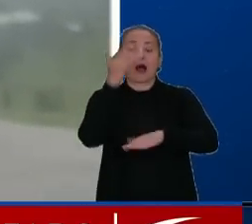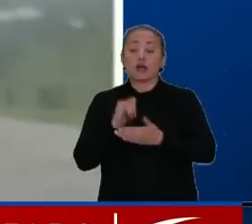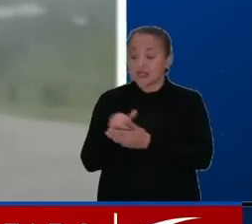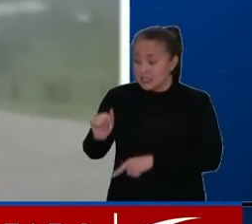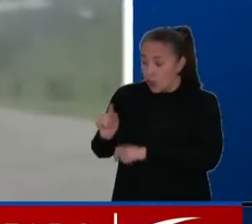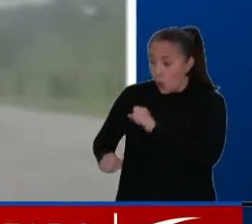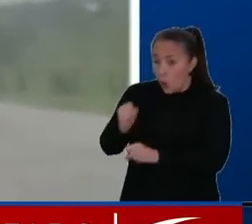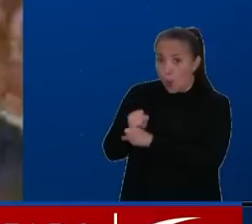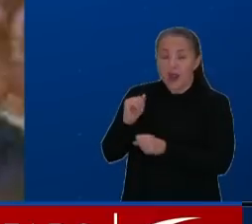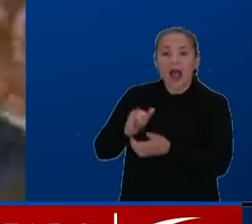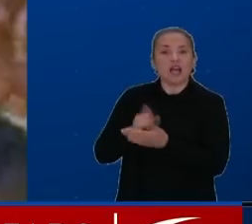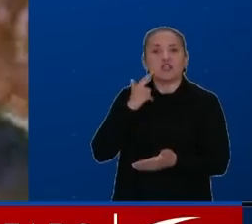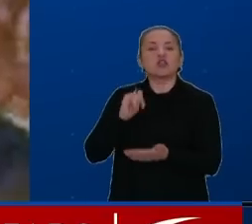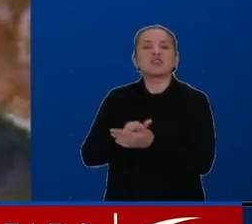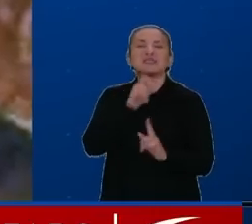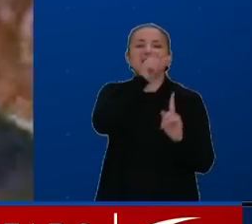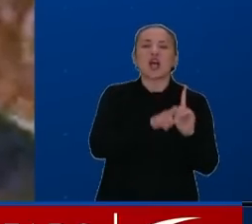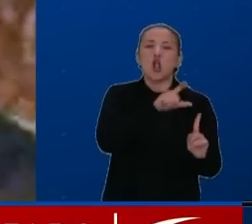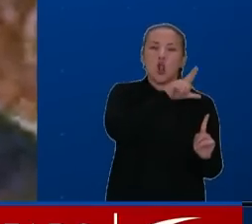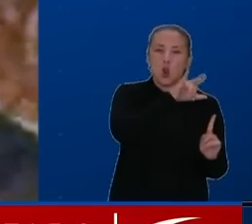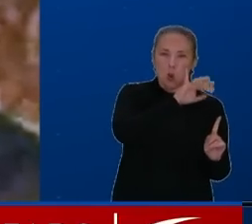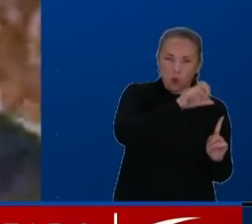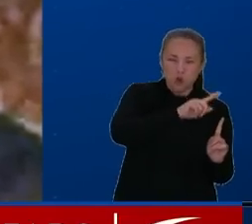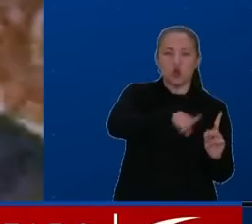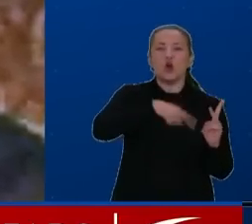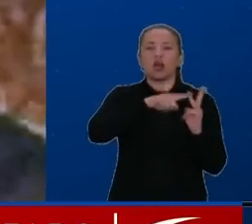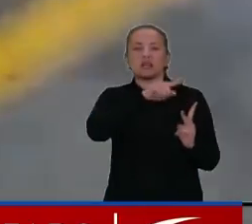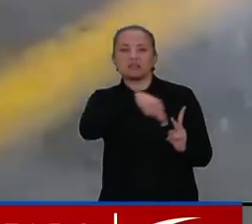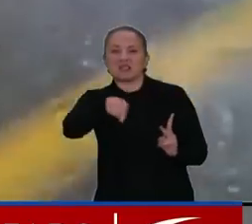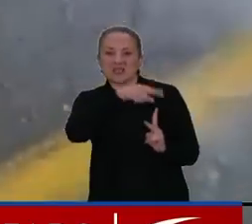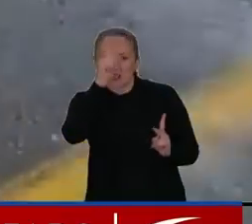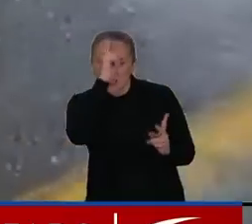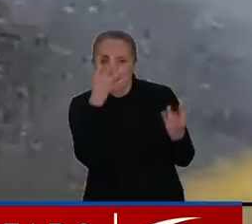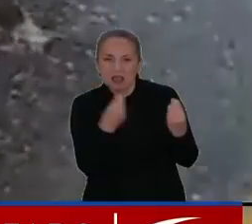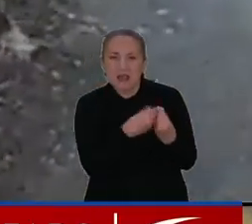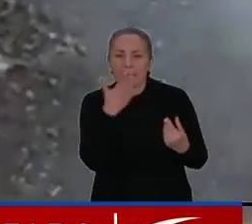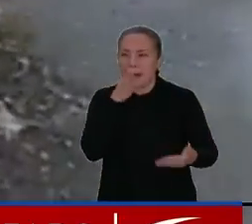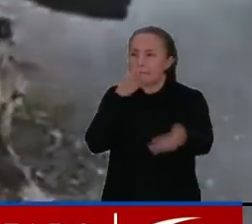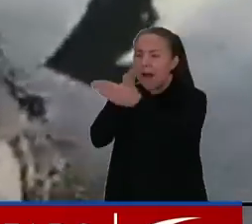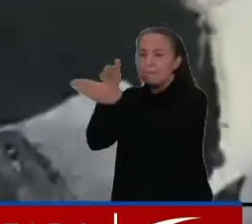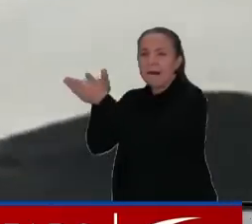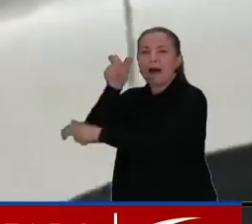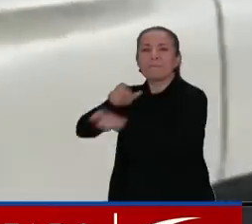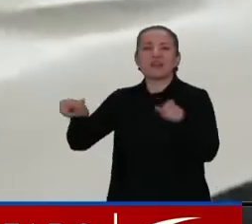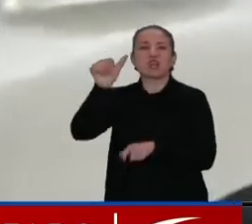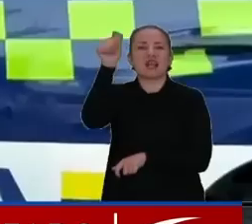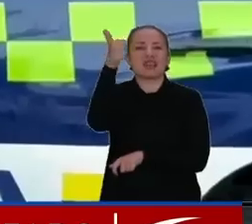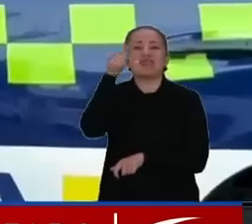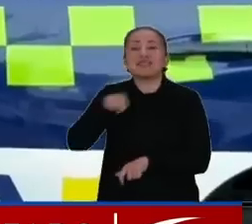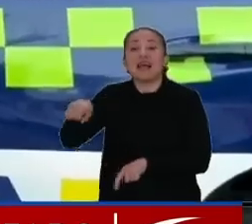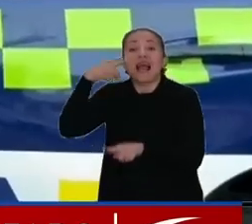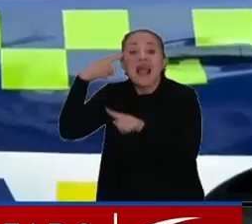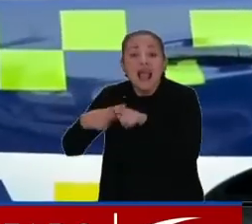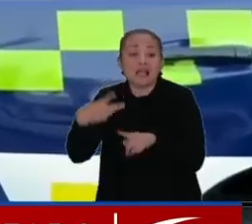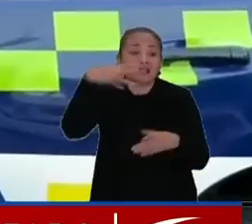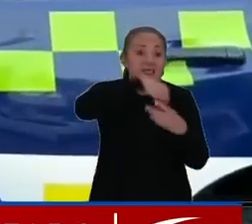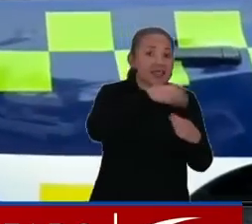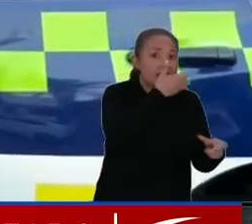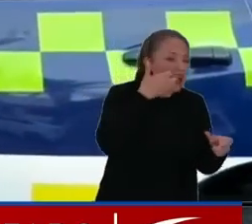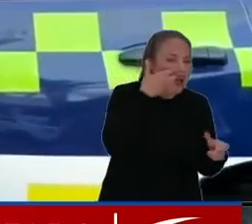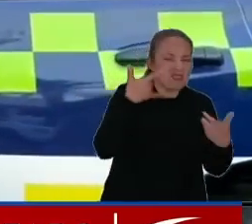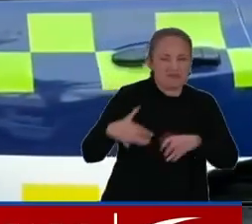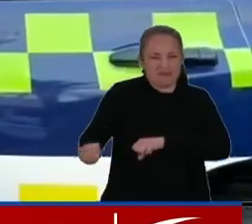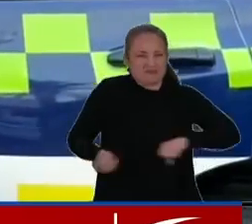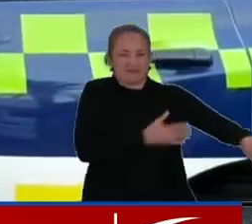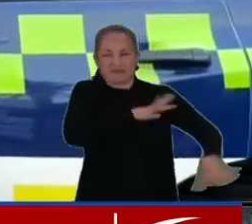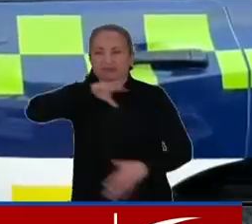policía, alias el Negro Lucho y su grupo de sicarios lanzaron al menos 10 atentados contra personas reincorporadas. Alias Negro Lucho sería el cabecilla